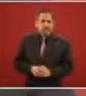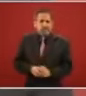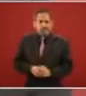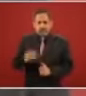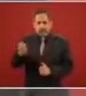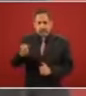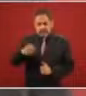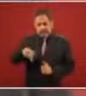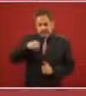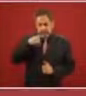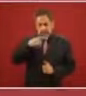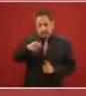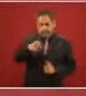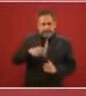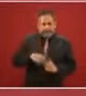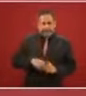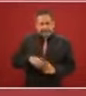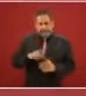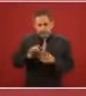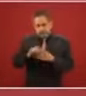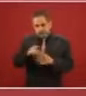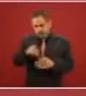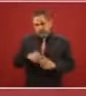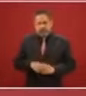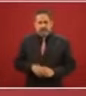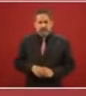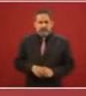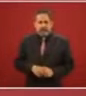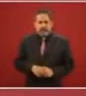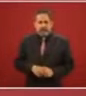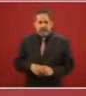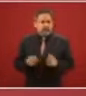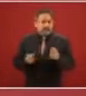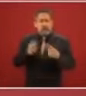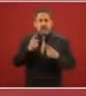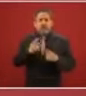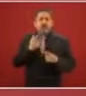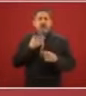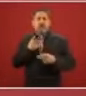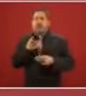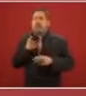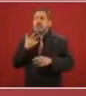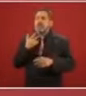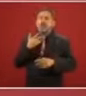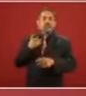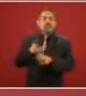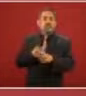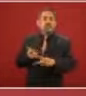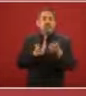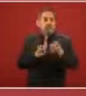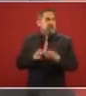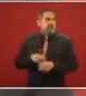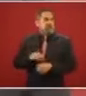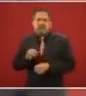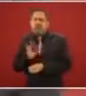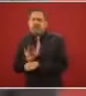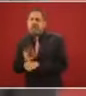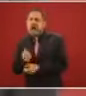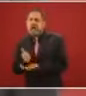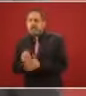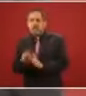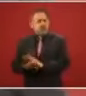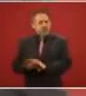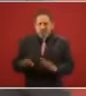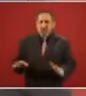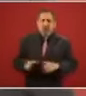esto que mencionabas, que se da en el huachicol, se da en la